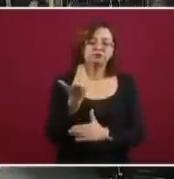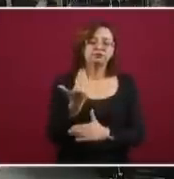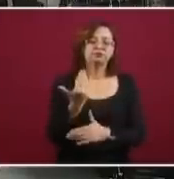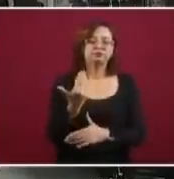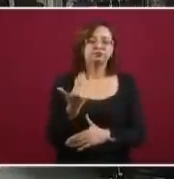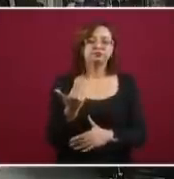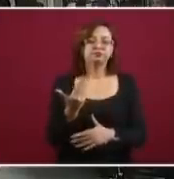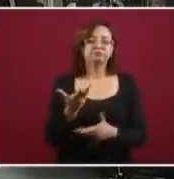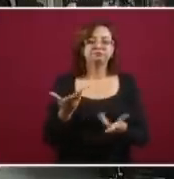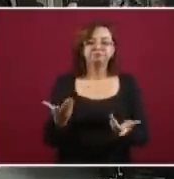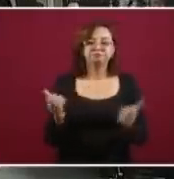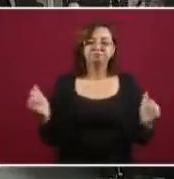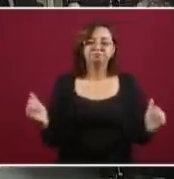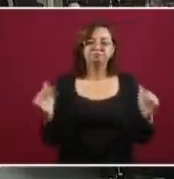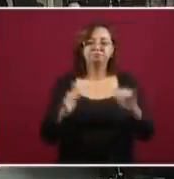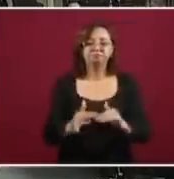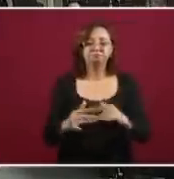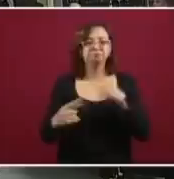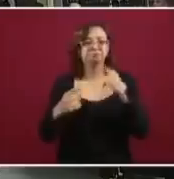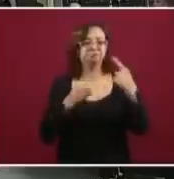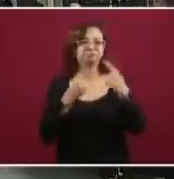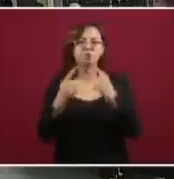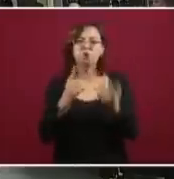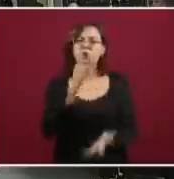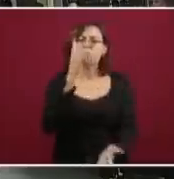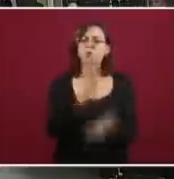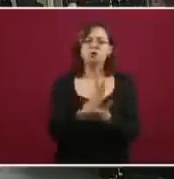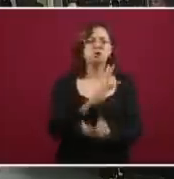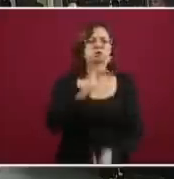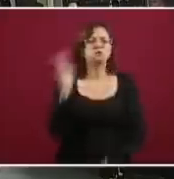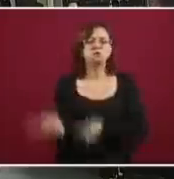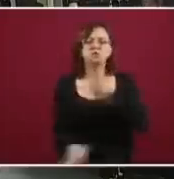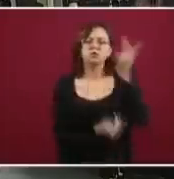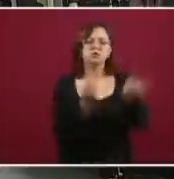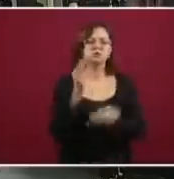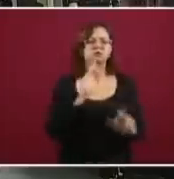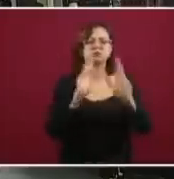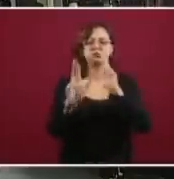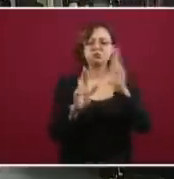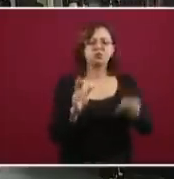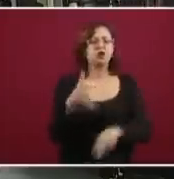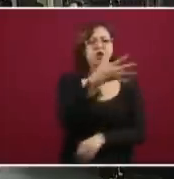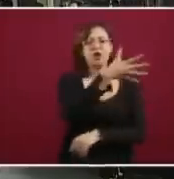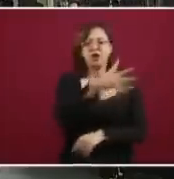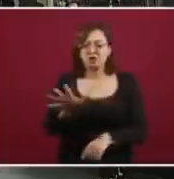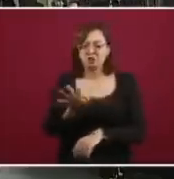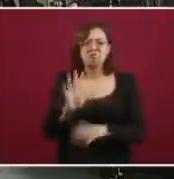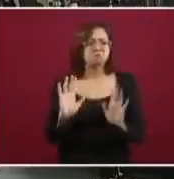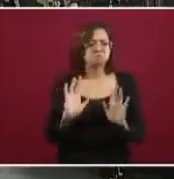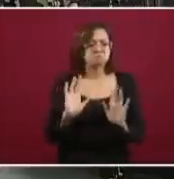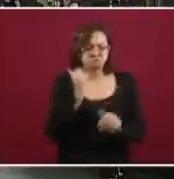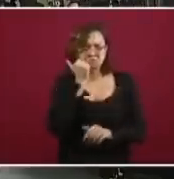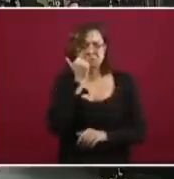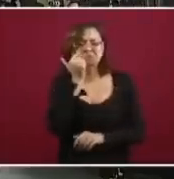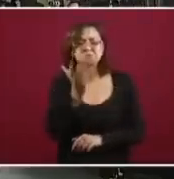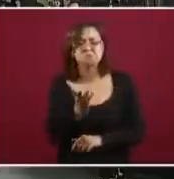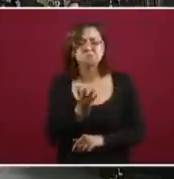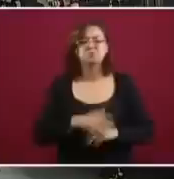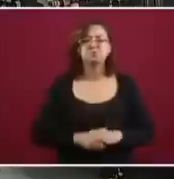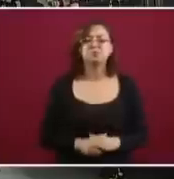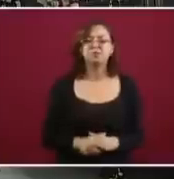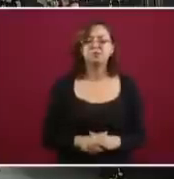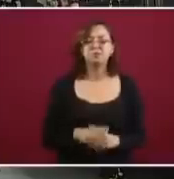este encuentro a contestar preguntas en general si les parece entonces